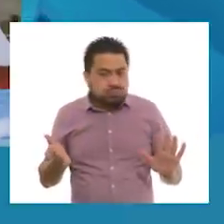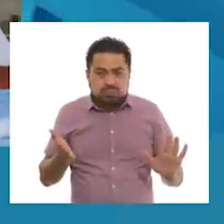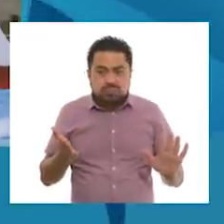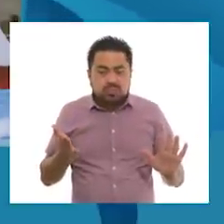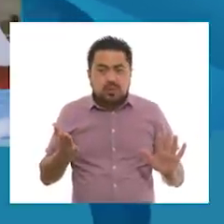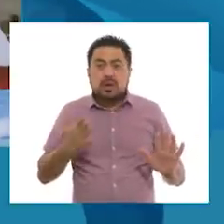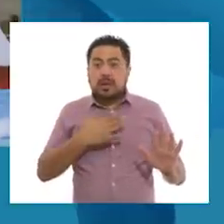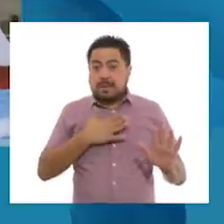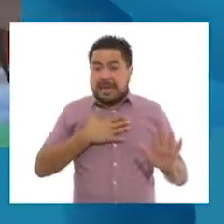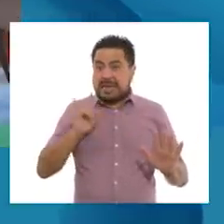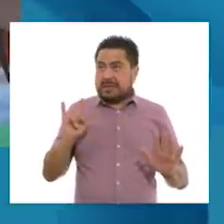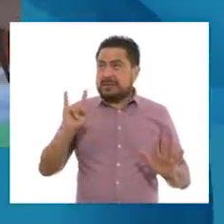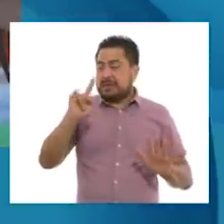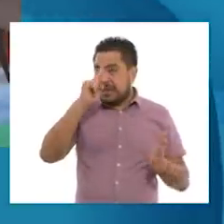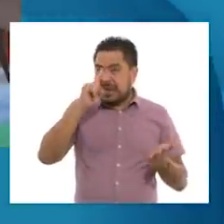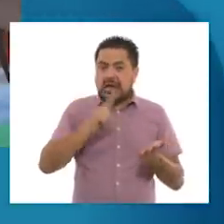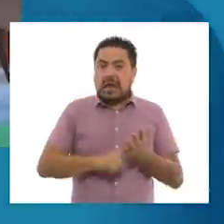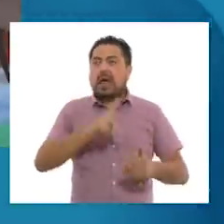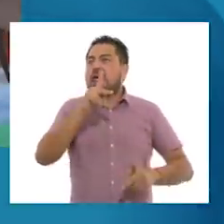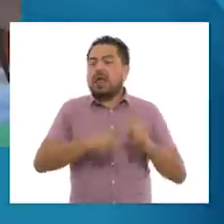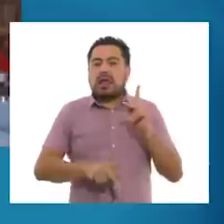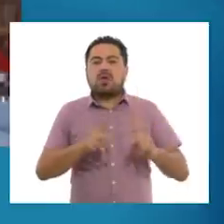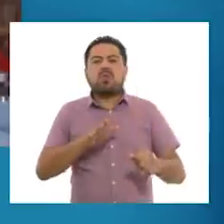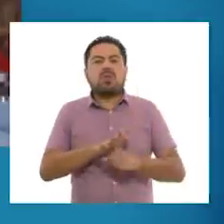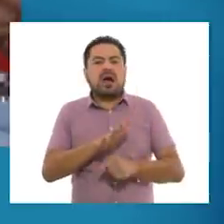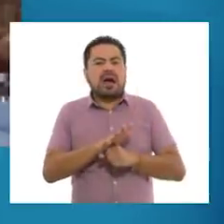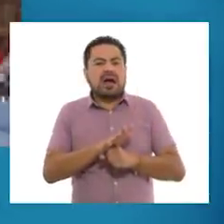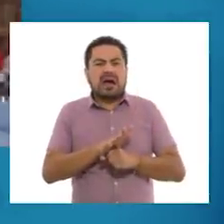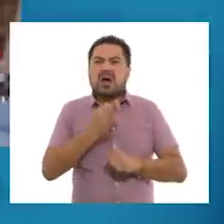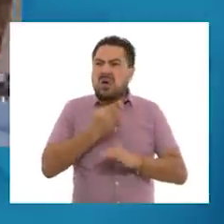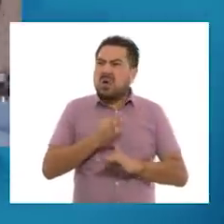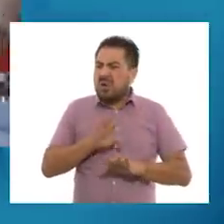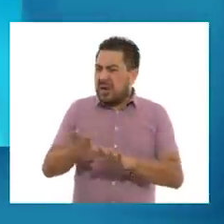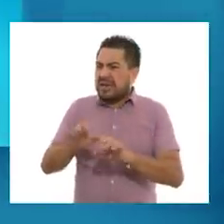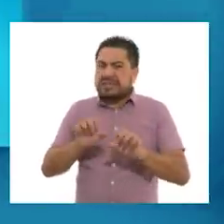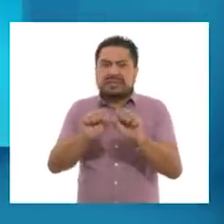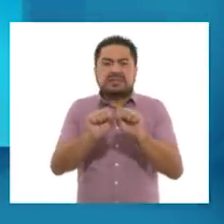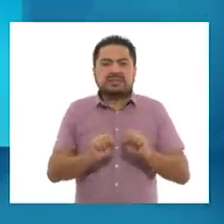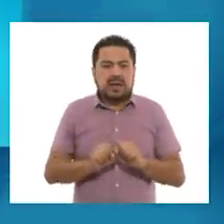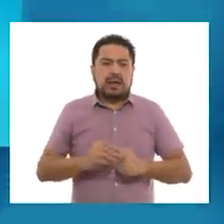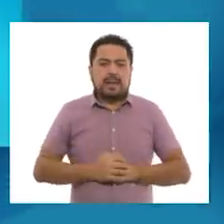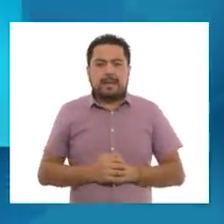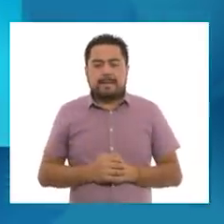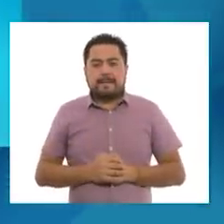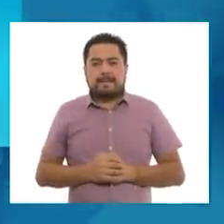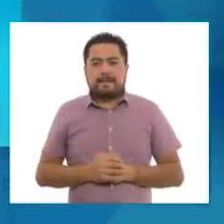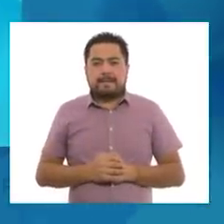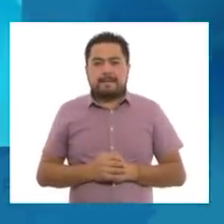¿y nuestro cartel? ¿Ah? Creo que se quedó en la sala. Ay, no, vamos por él. ¿Vamos? Sí.